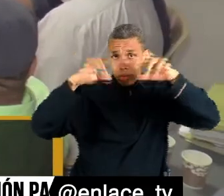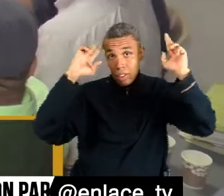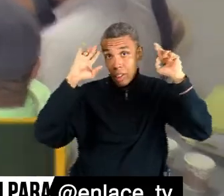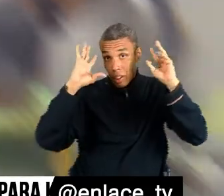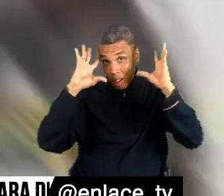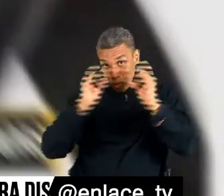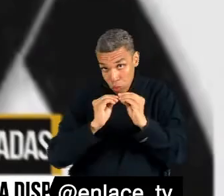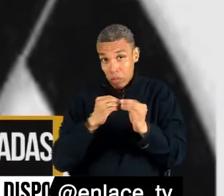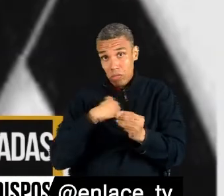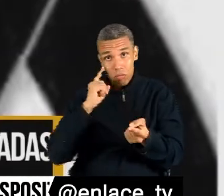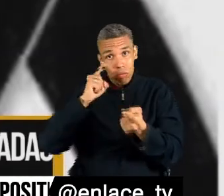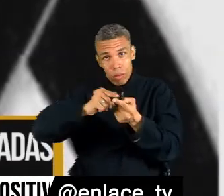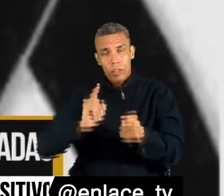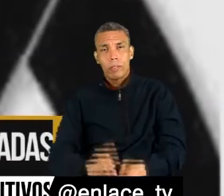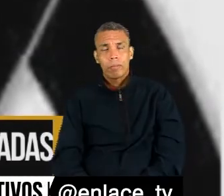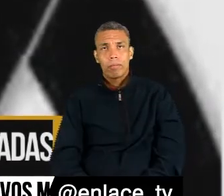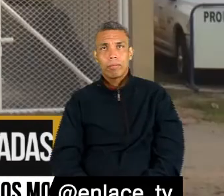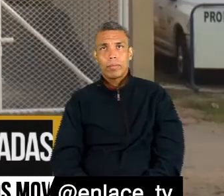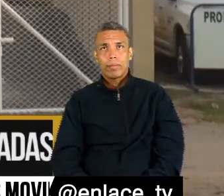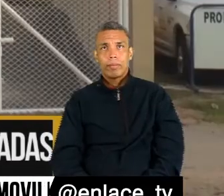solución concertada.